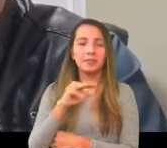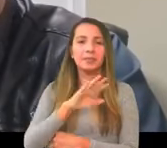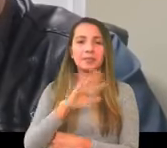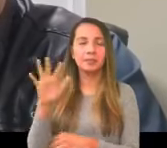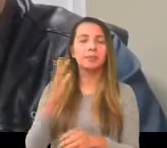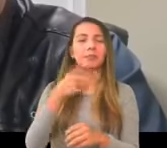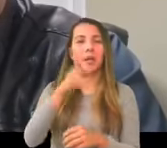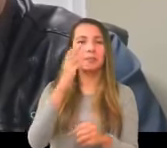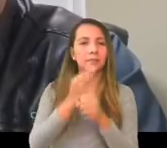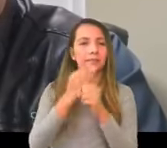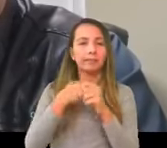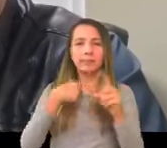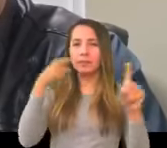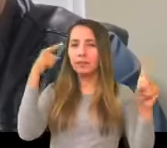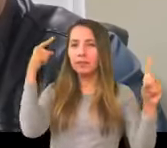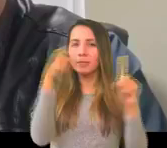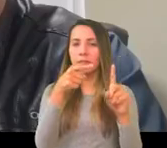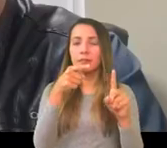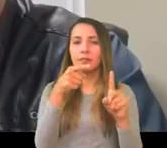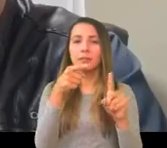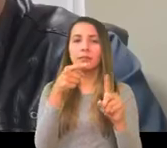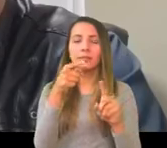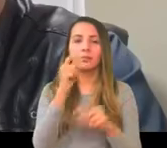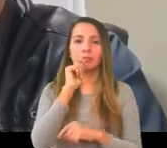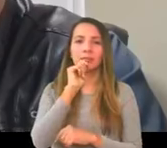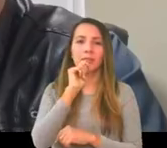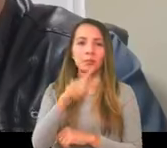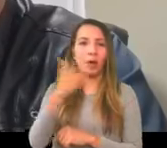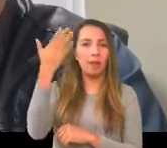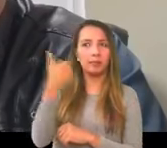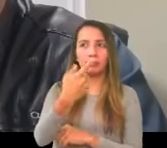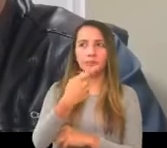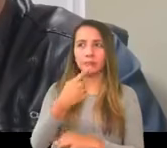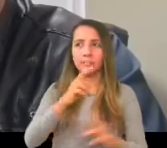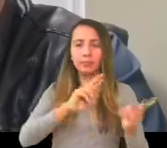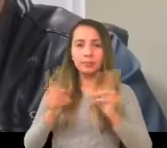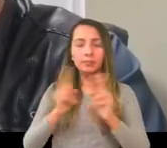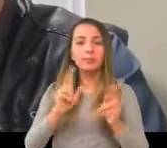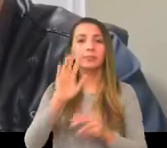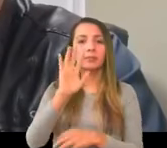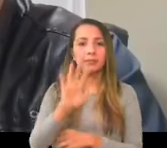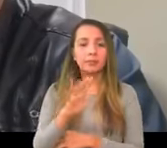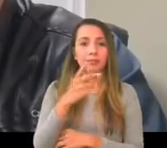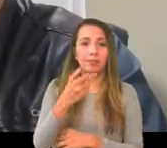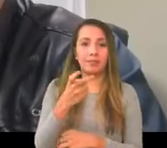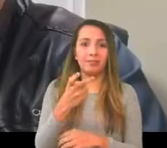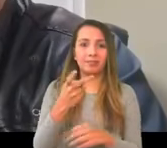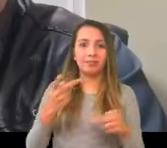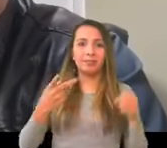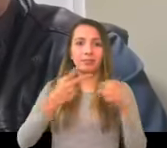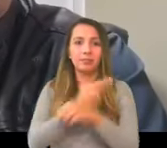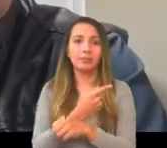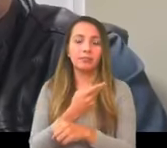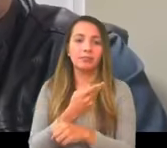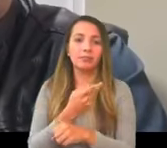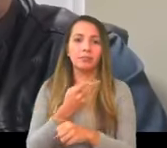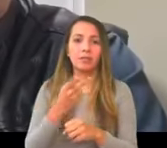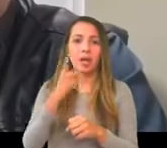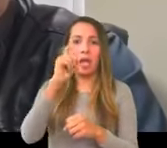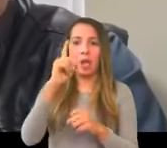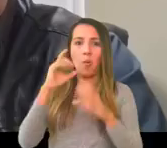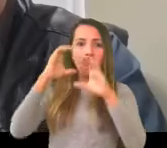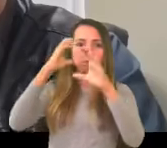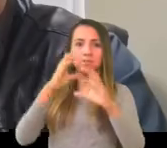por supuesto tienen que ver con el tema que está usted hablando, dinero. Ante esta situación, no le alcanza lo de las pipas de agua.